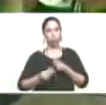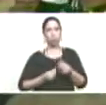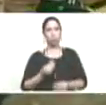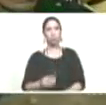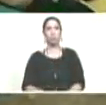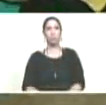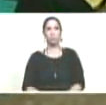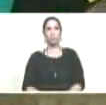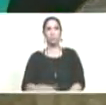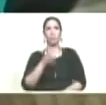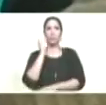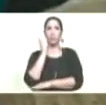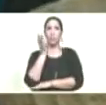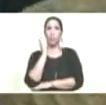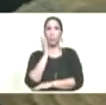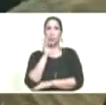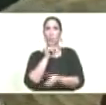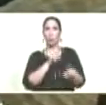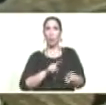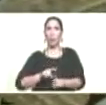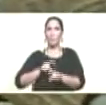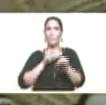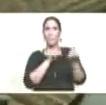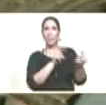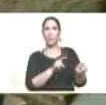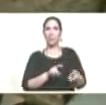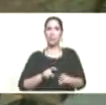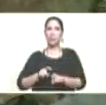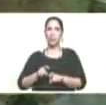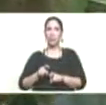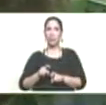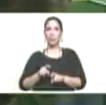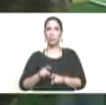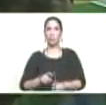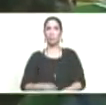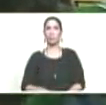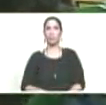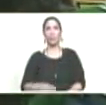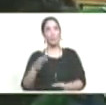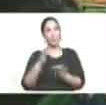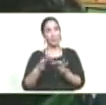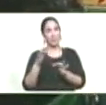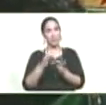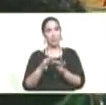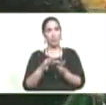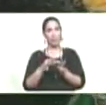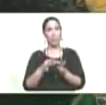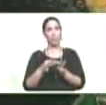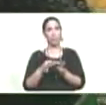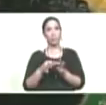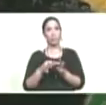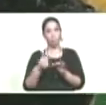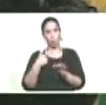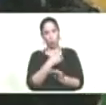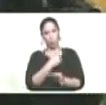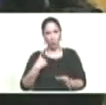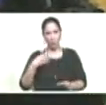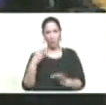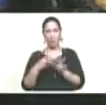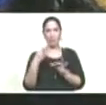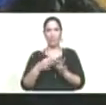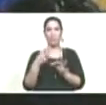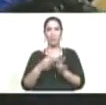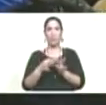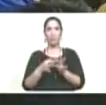porque el congreso campesino, que yo planteo que sea en septiembre, en la mitad del semestre, en septiembre vamos a estar